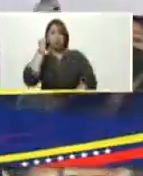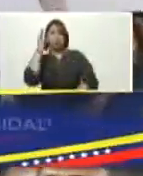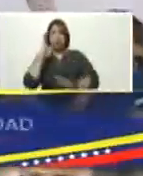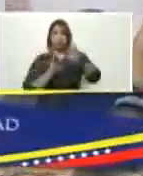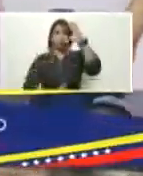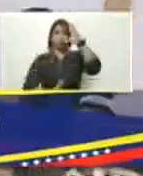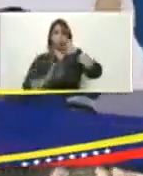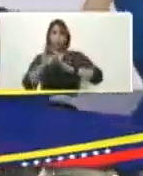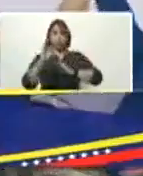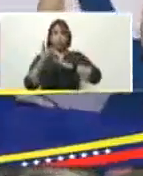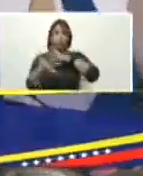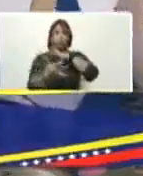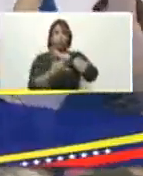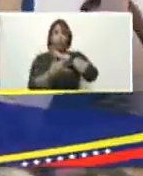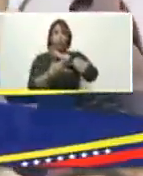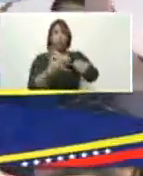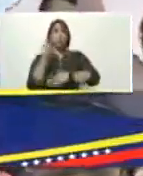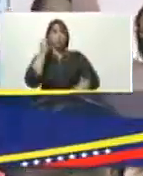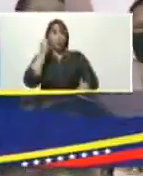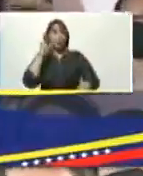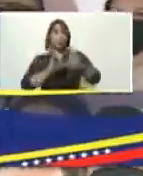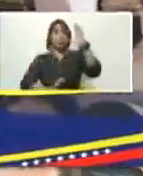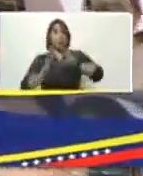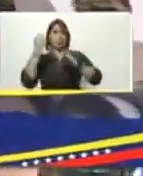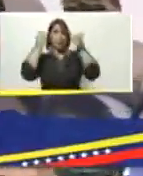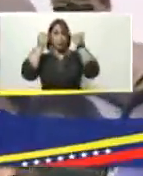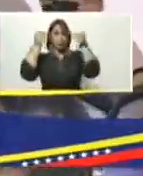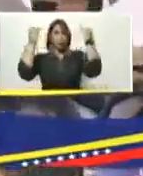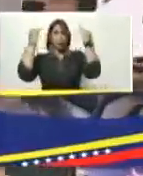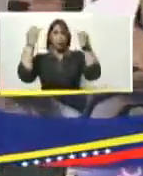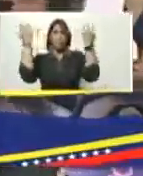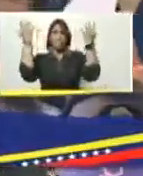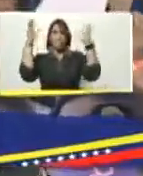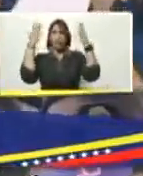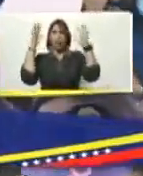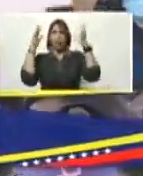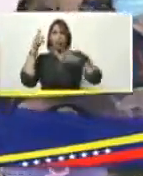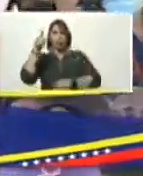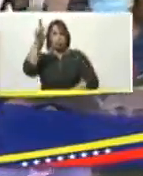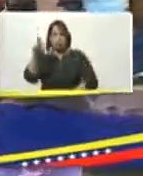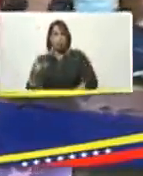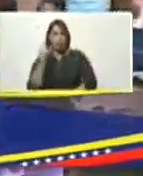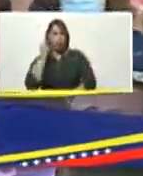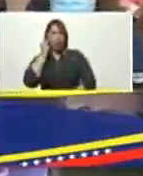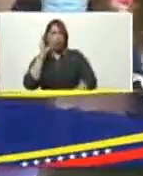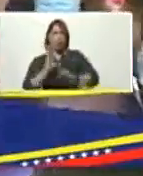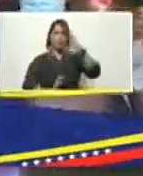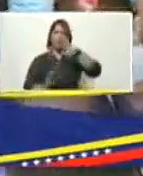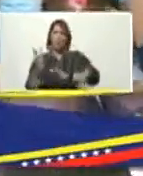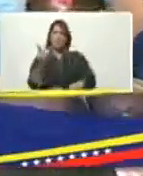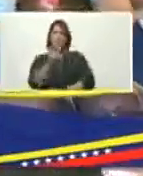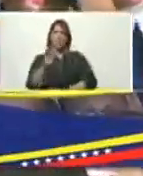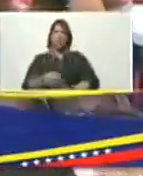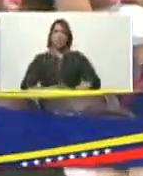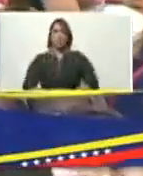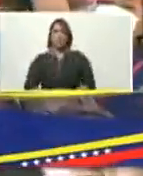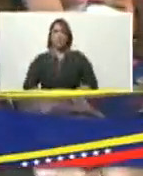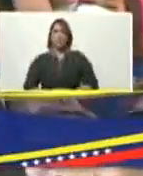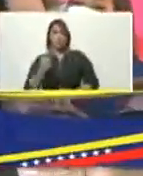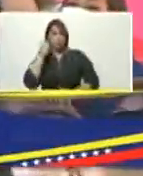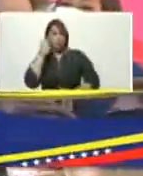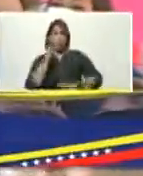Mira, ah, mujeres científicas, vamos a darle un aplauso a estas científicas de Venezuela. Ah, mujeres de